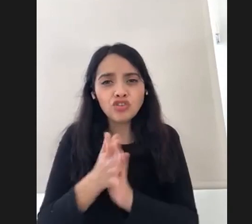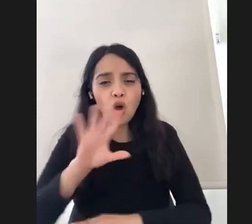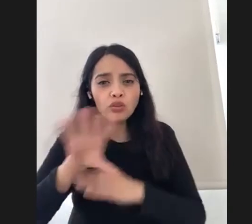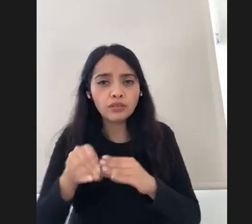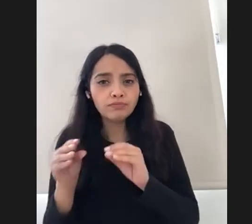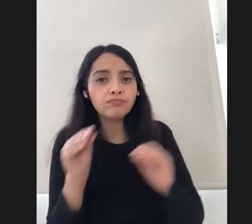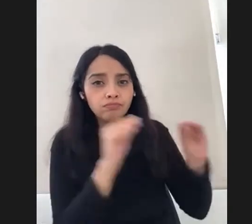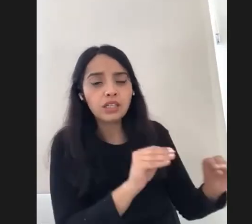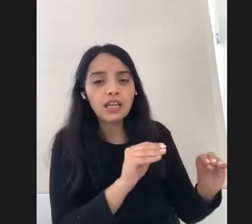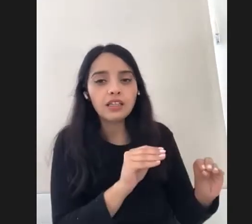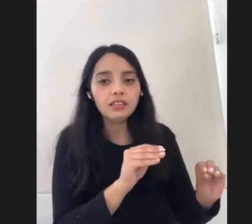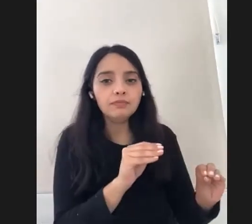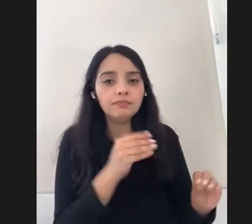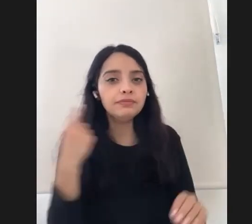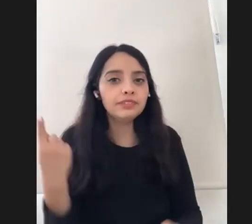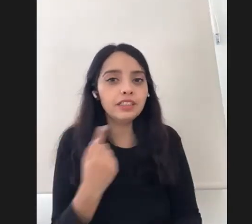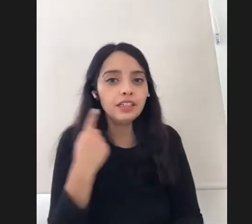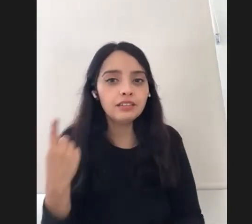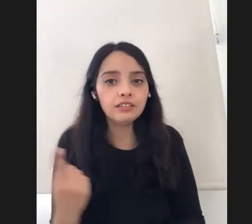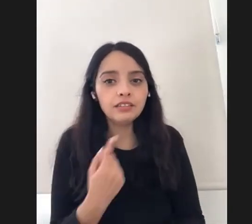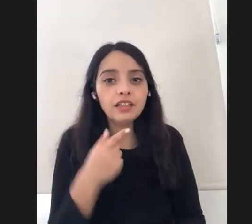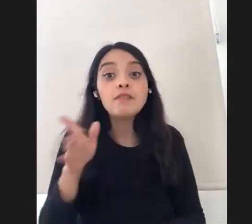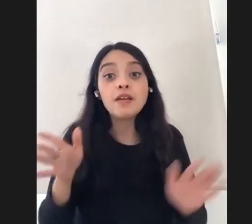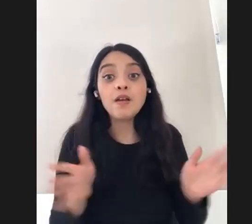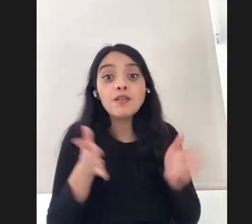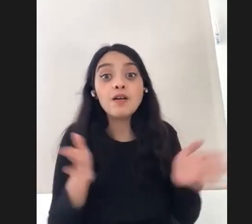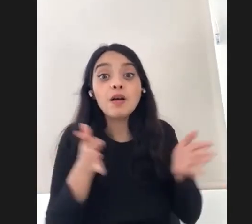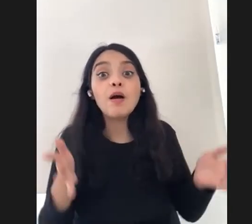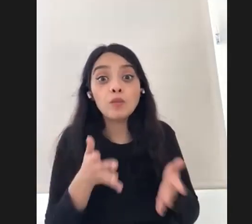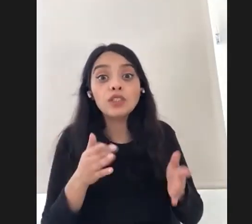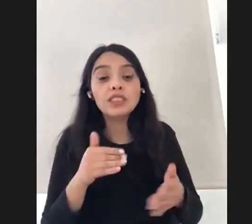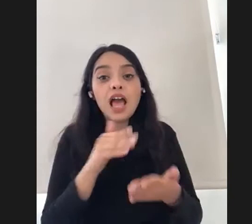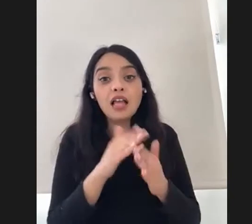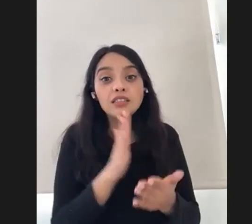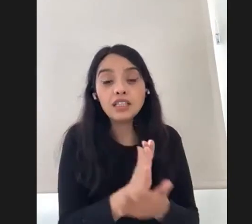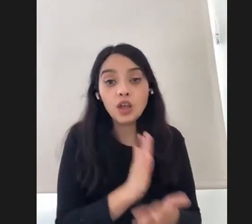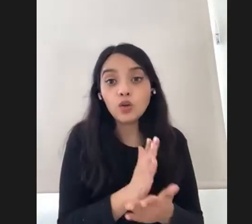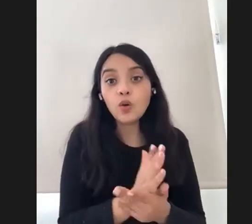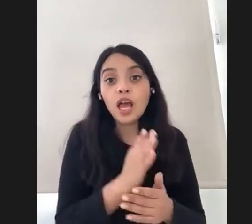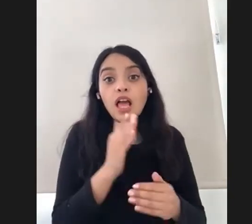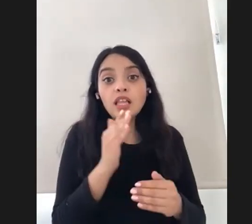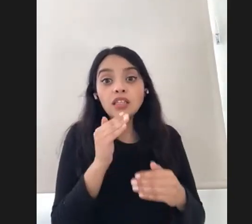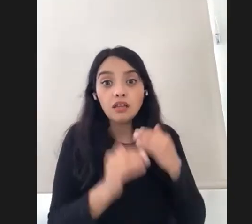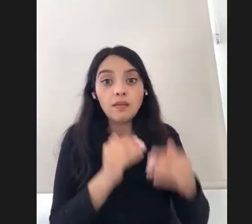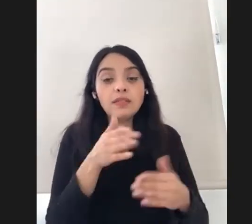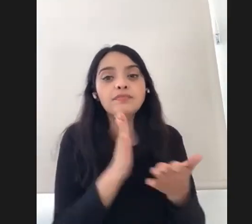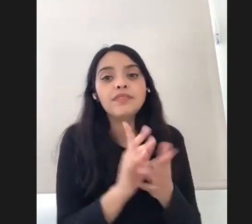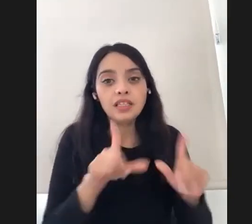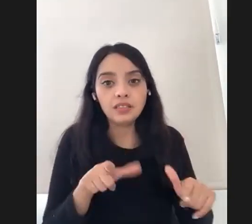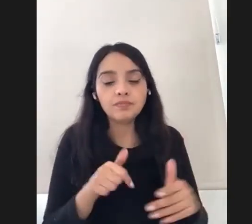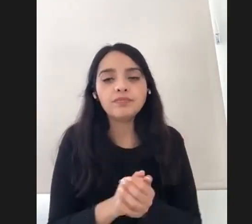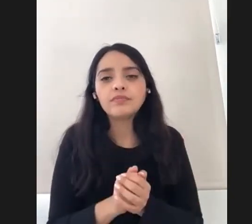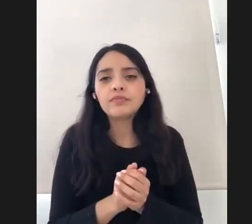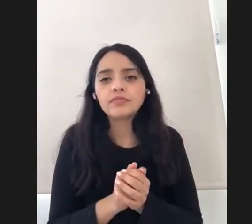general, va a potenciar más las escuelas, va a potenciar más la práctica que tienen aula. Y no